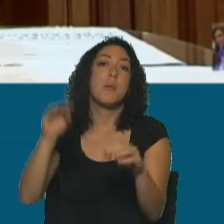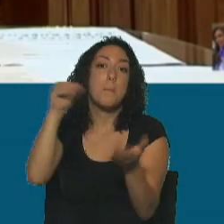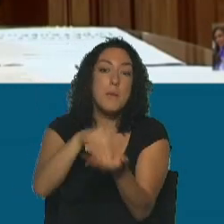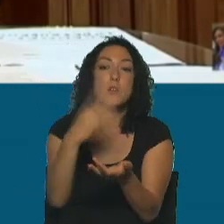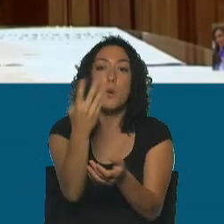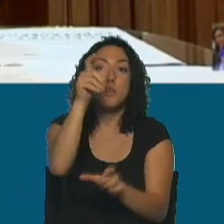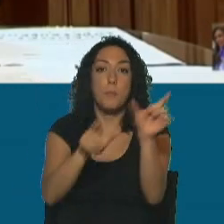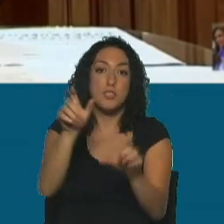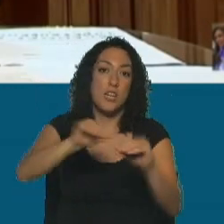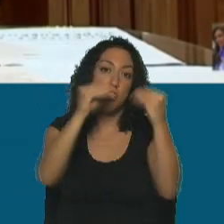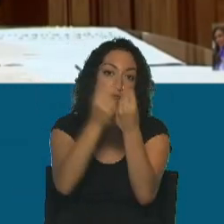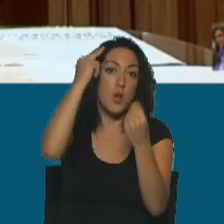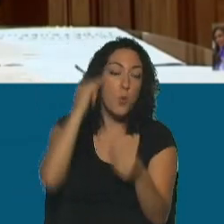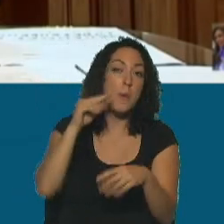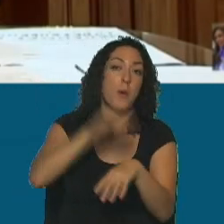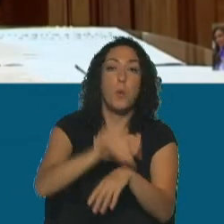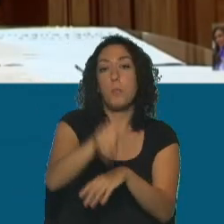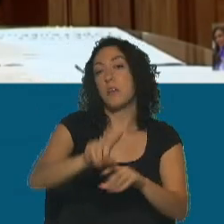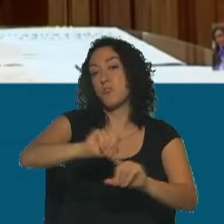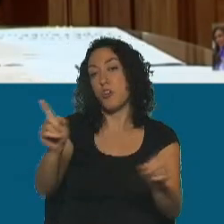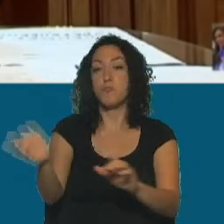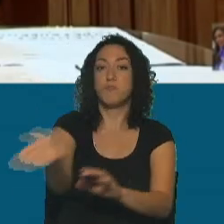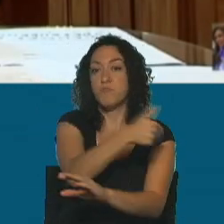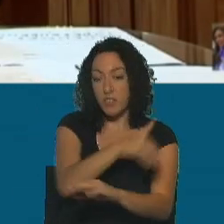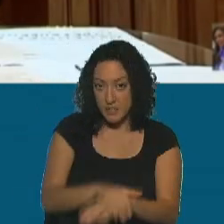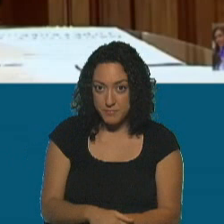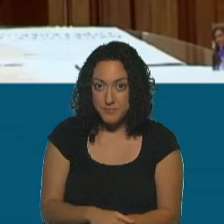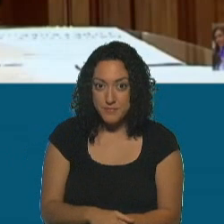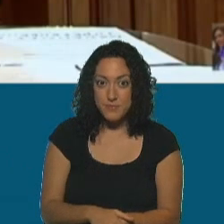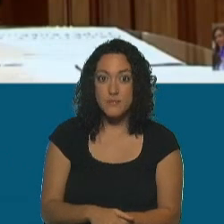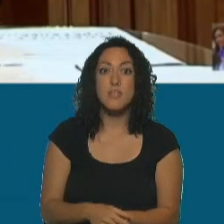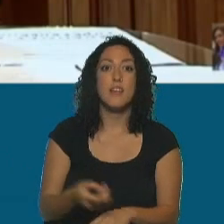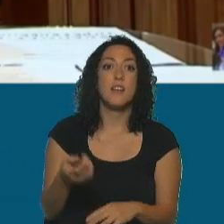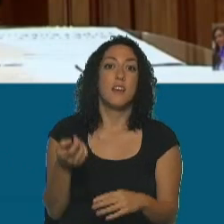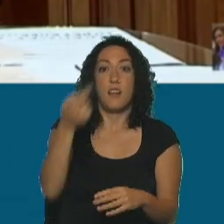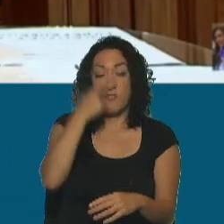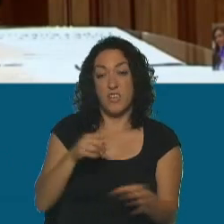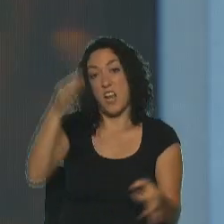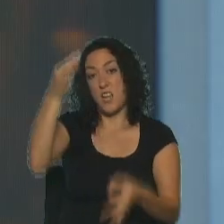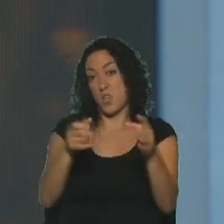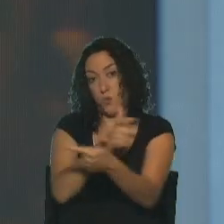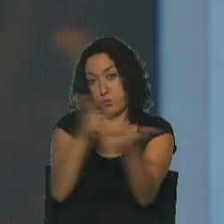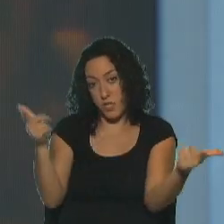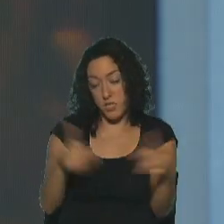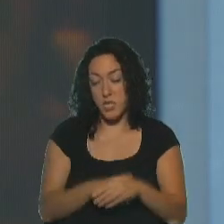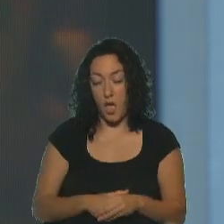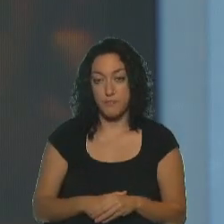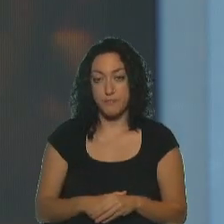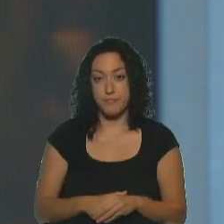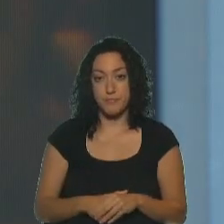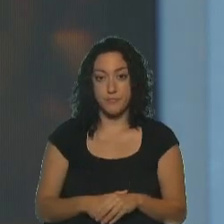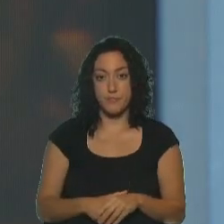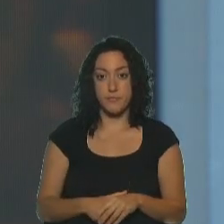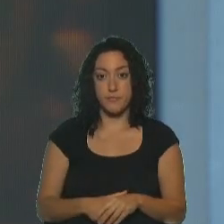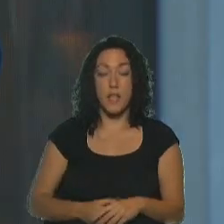9 absueltos. El fallo intentó ir por la ancha avenida del mundo y terminó cometiendo una gran injusticia. Vamos a ver las repercusiones,